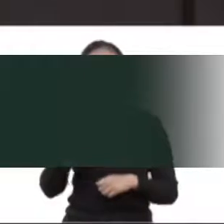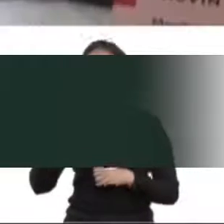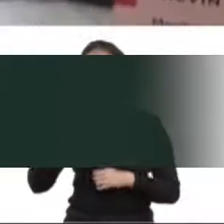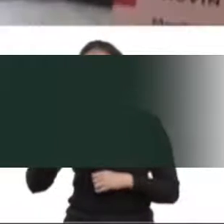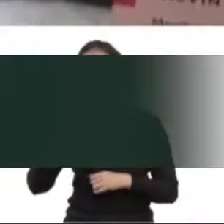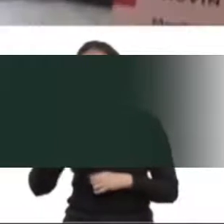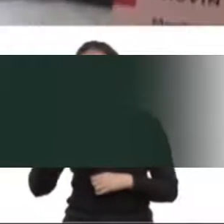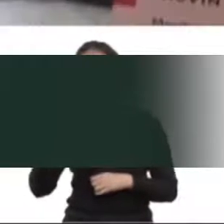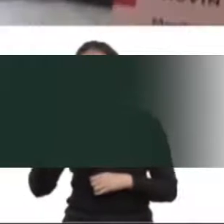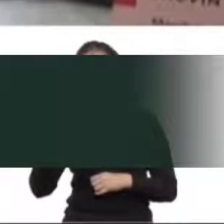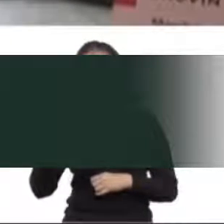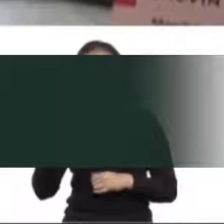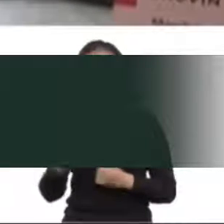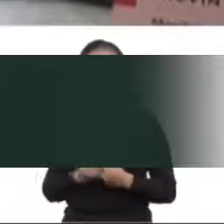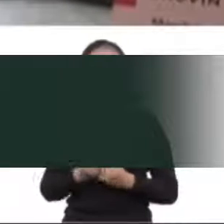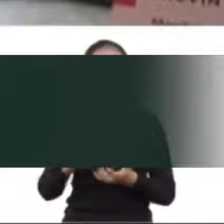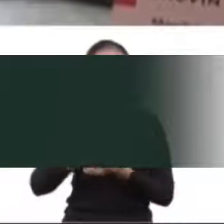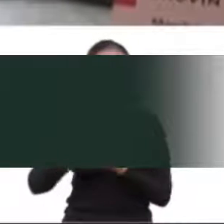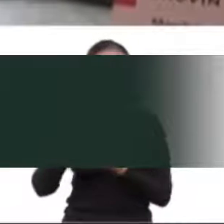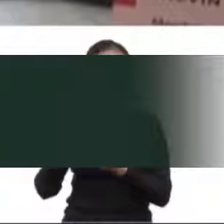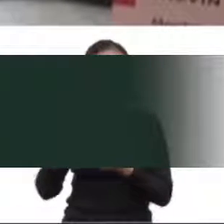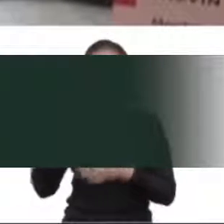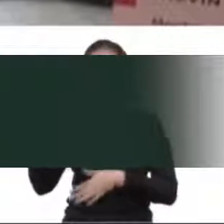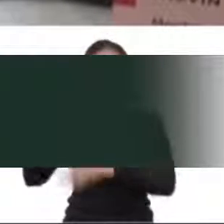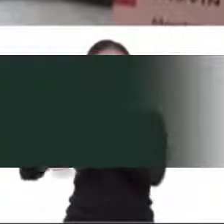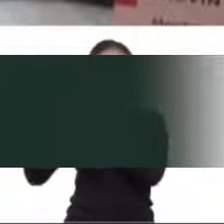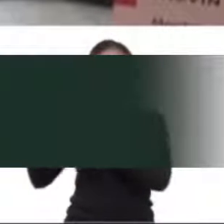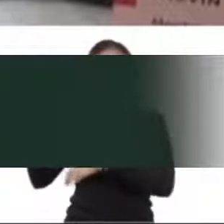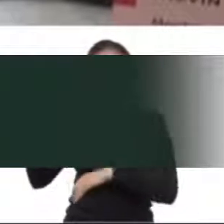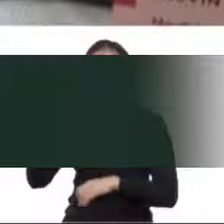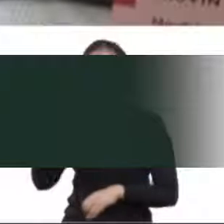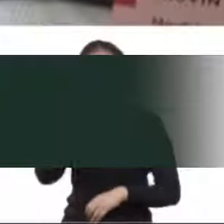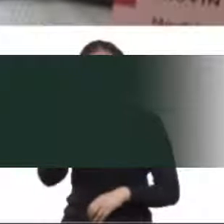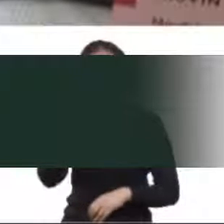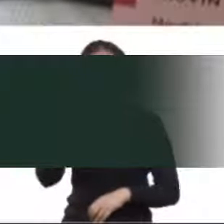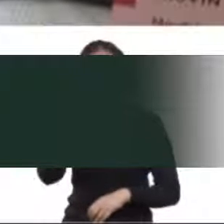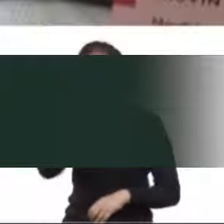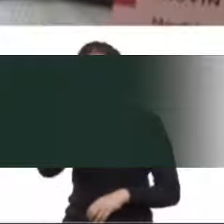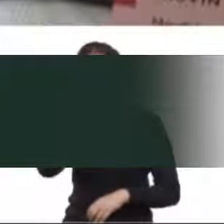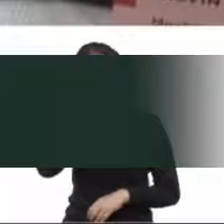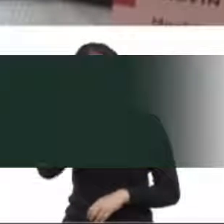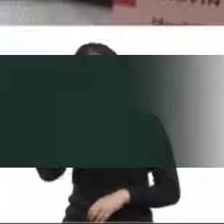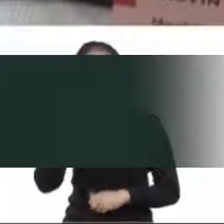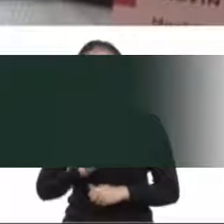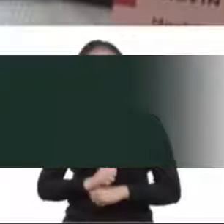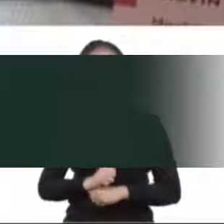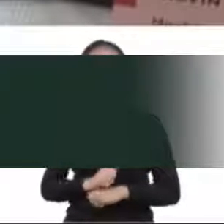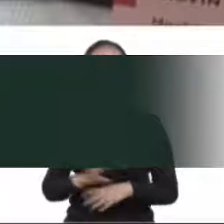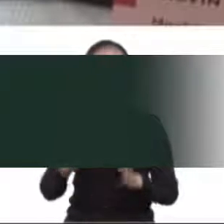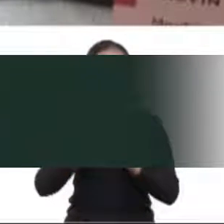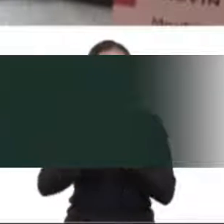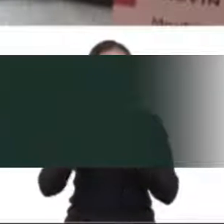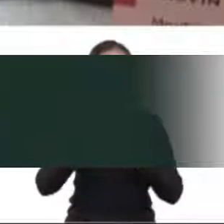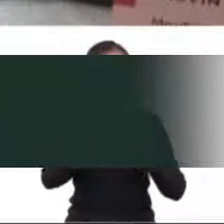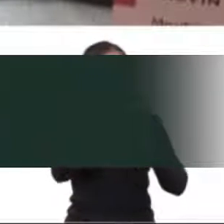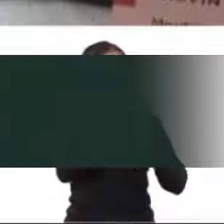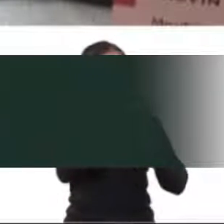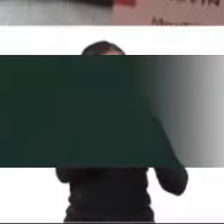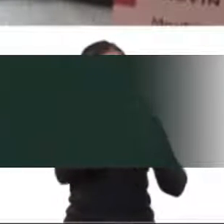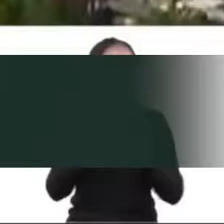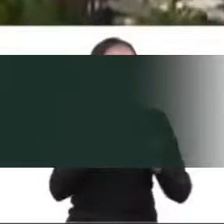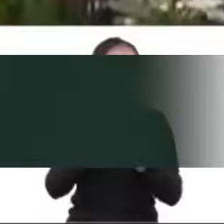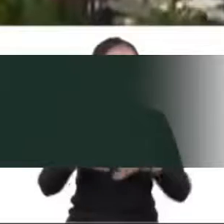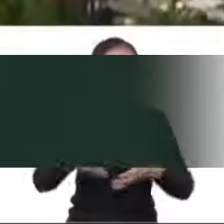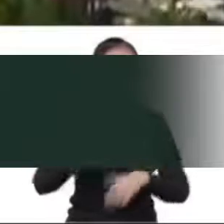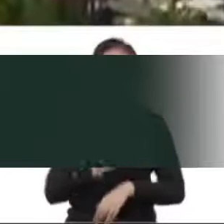7 empresas ubicadas en Avenida Reforma que representan a 13.000 empleados. Se trata de la puesta en marcha de subsidio al pasaje en transporte